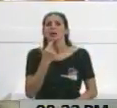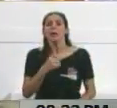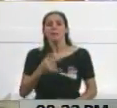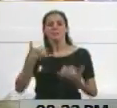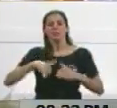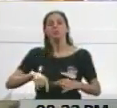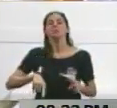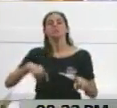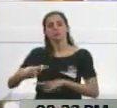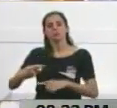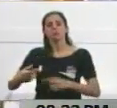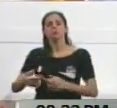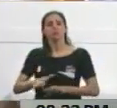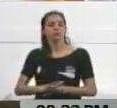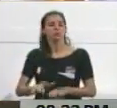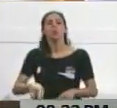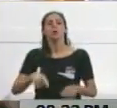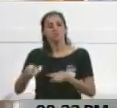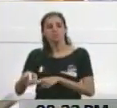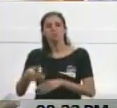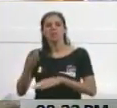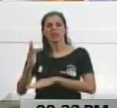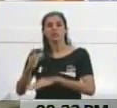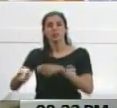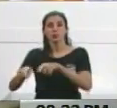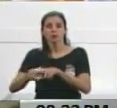hecho, y que no van a pasar lisos.